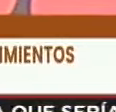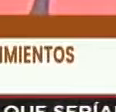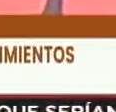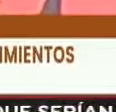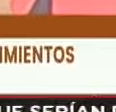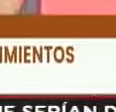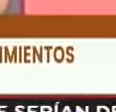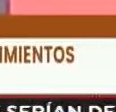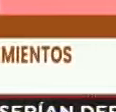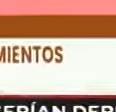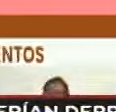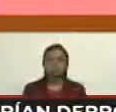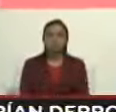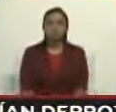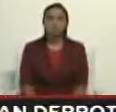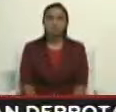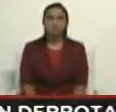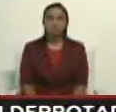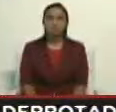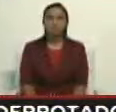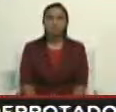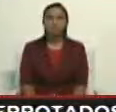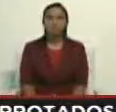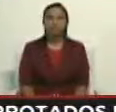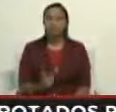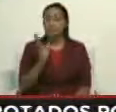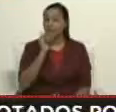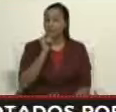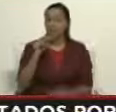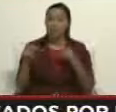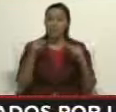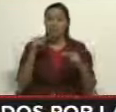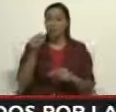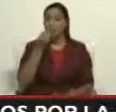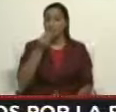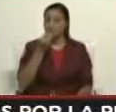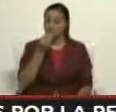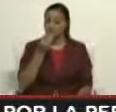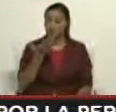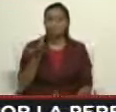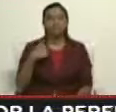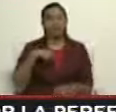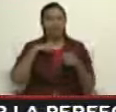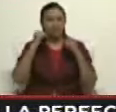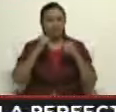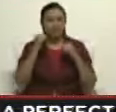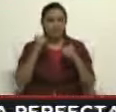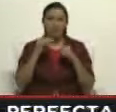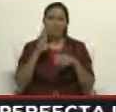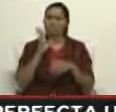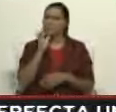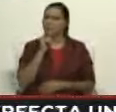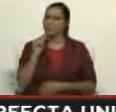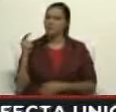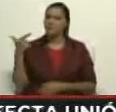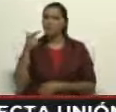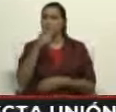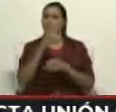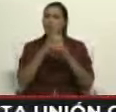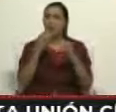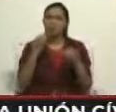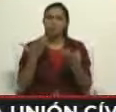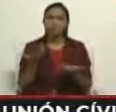que manifestar porque no había comedores. Tenían que manifestar porque no había transporte. ¿Y qué